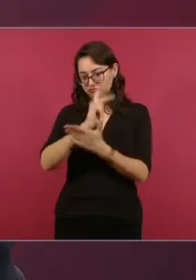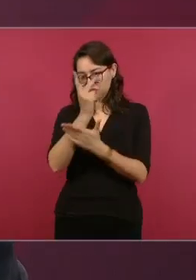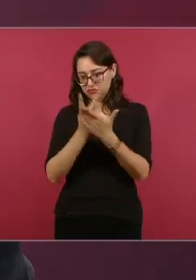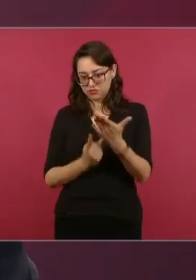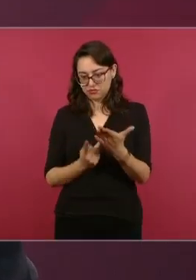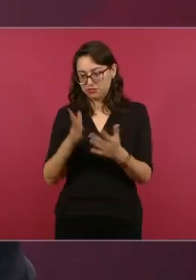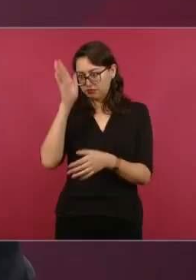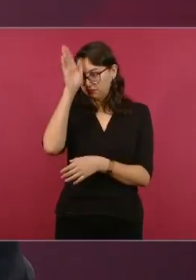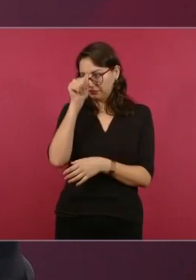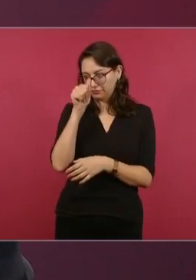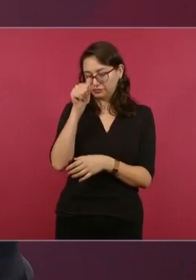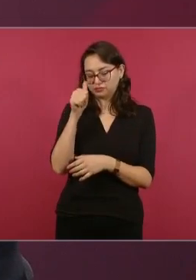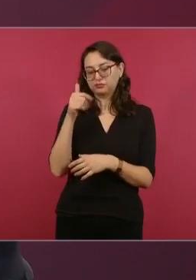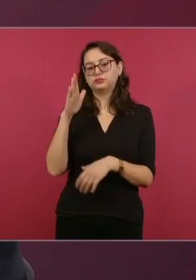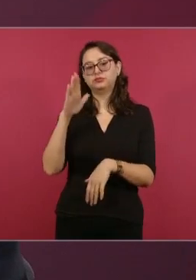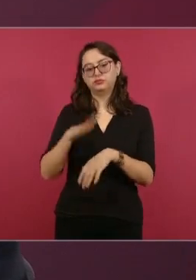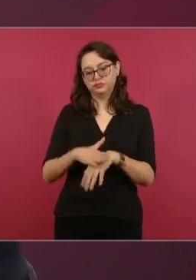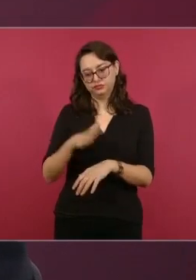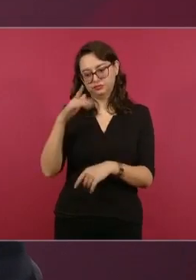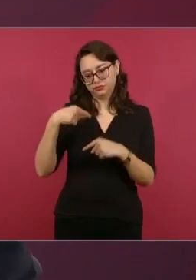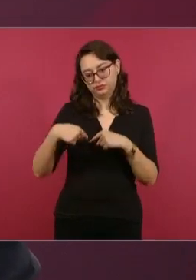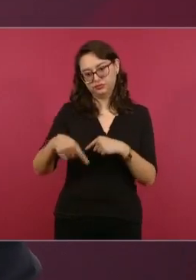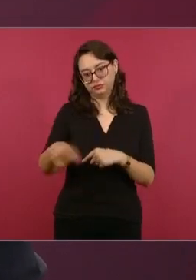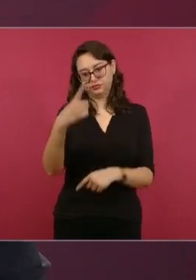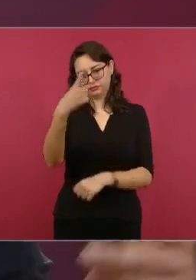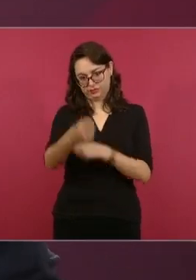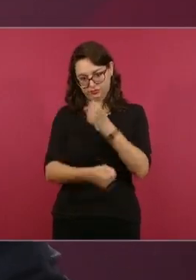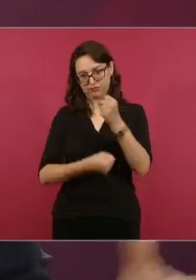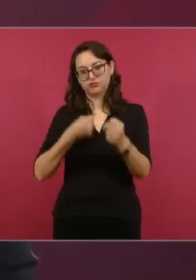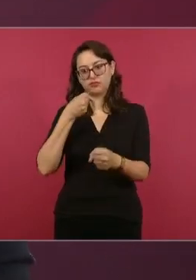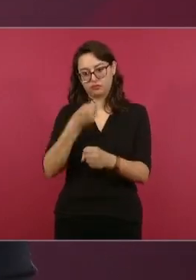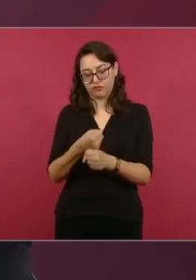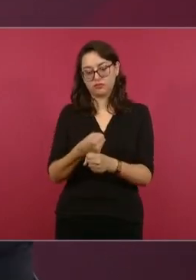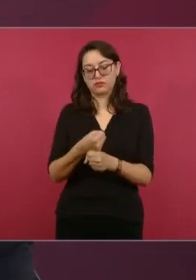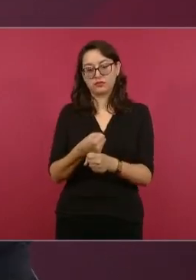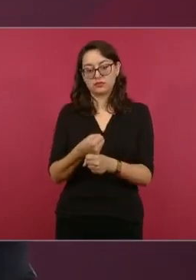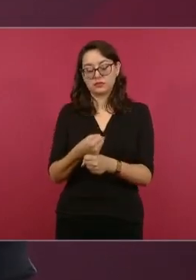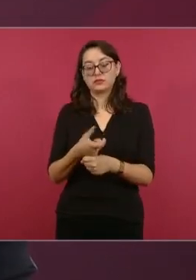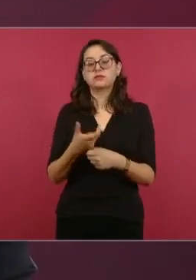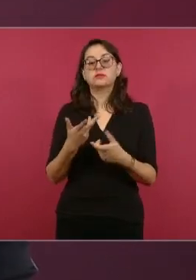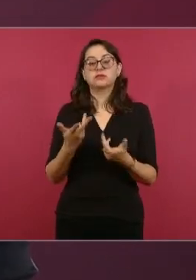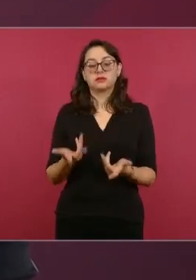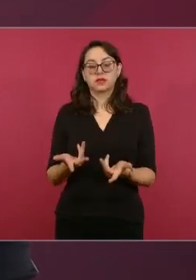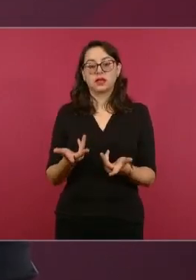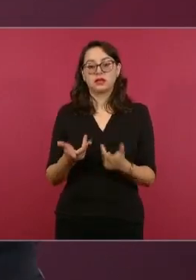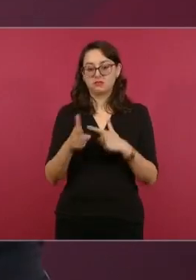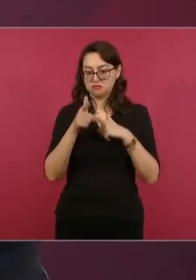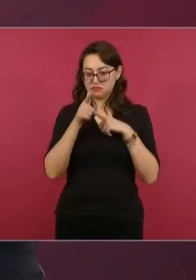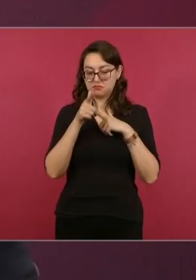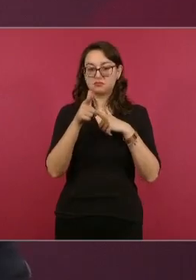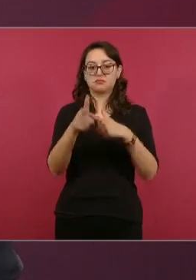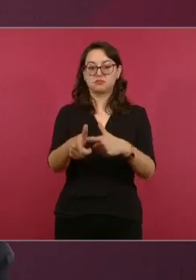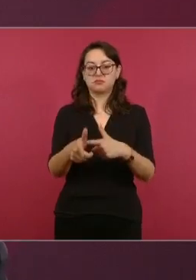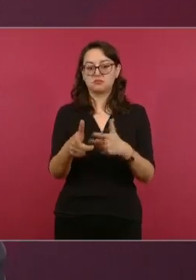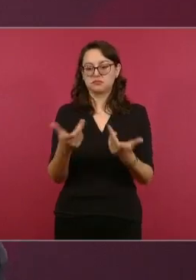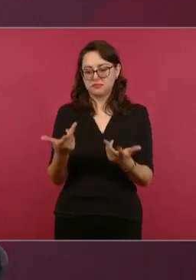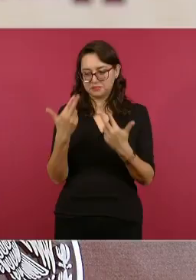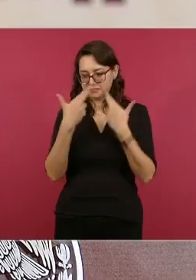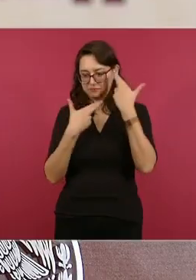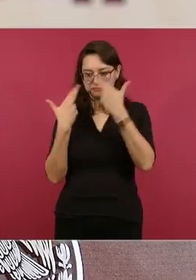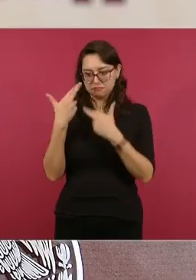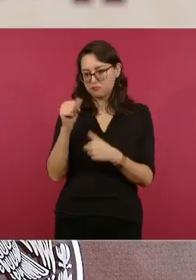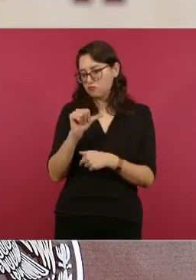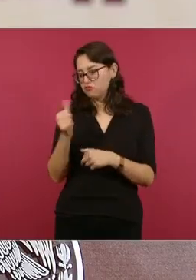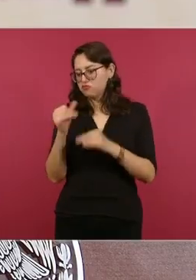este convenio durante un año más, y no solo su ampliación, sino también revisar otros alcances